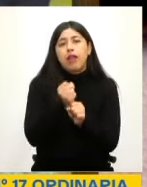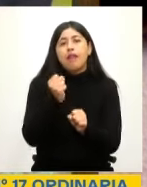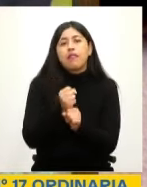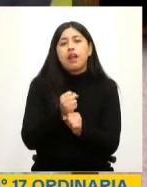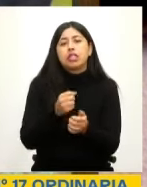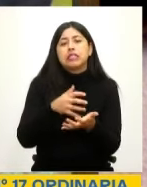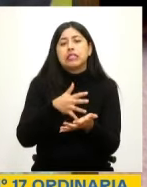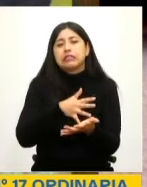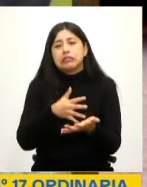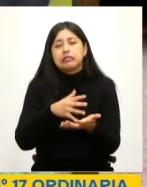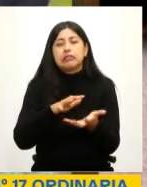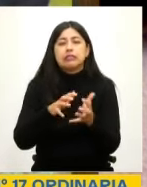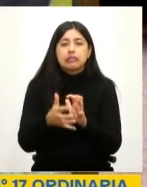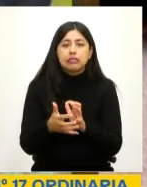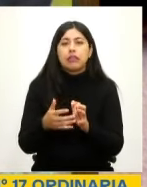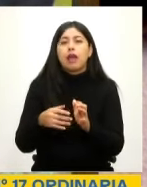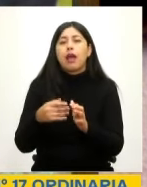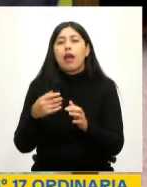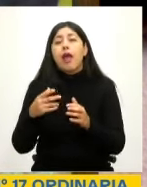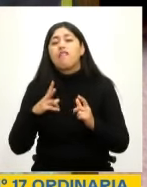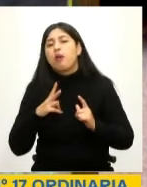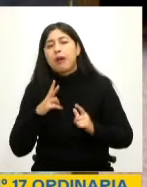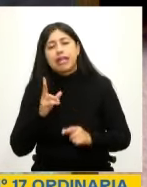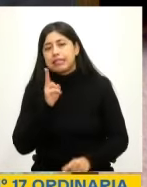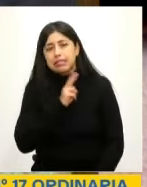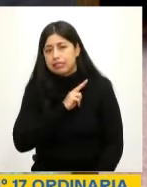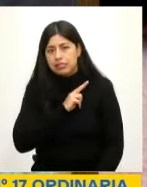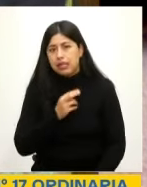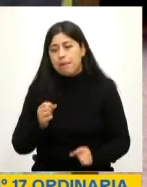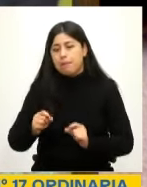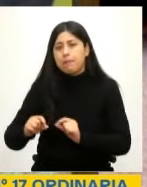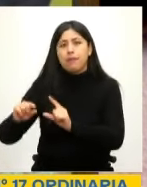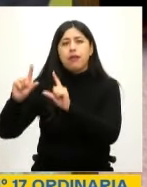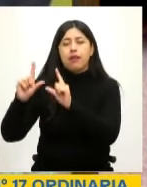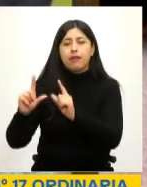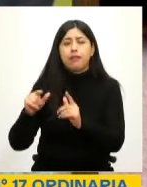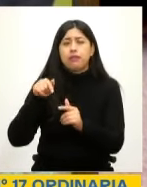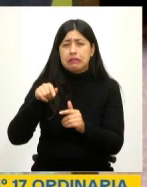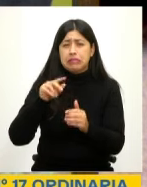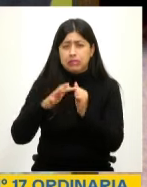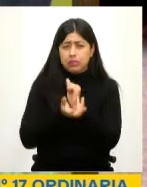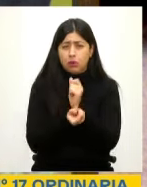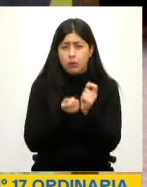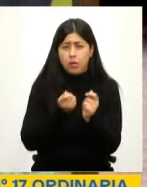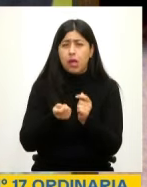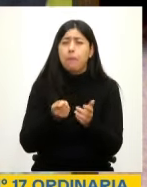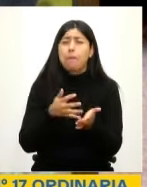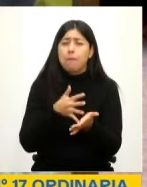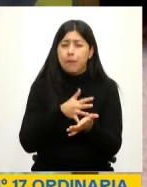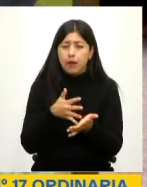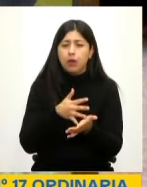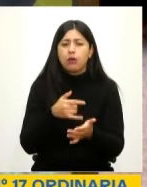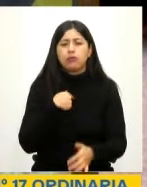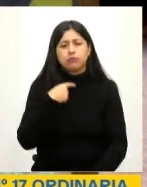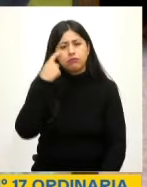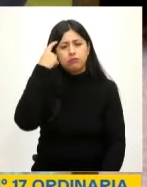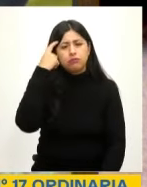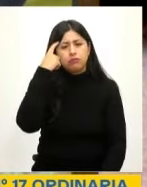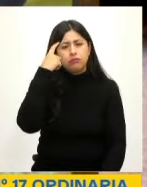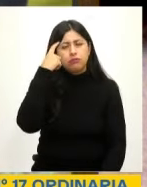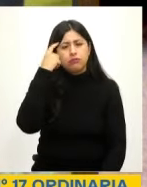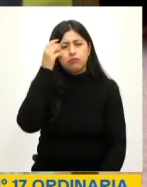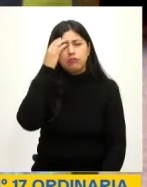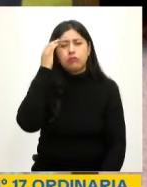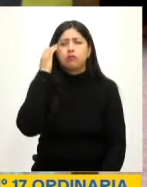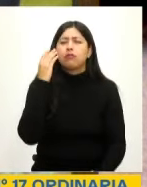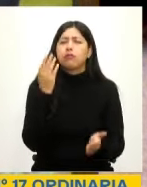al aumento de la informalidad a la precaria condición económica que hoy estamos viviendo Bueno uno se pregunta si no es